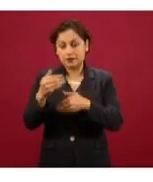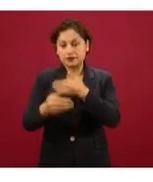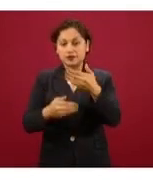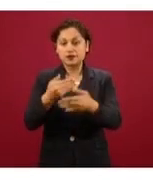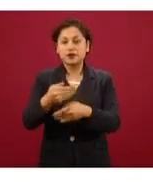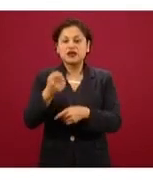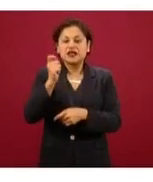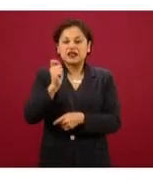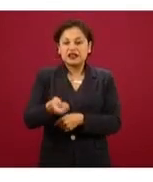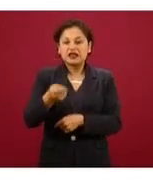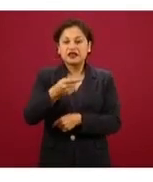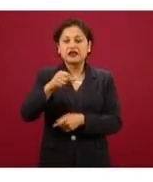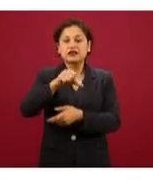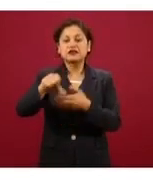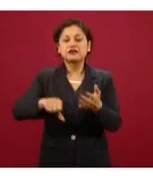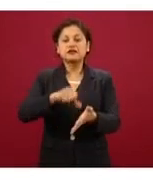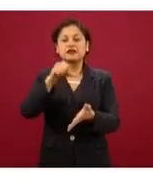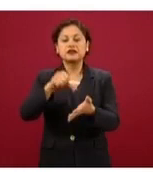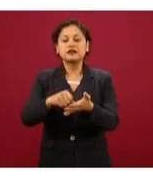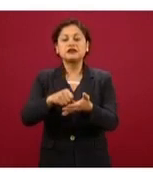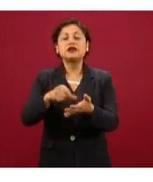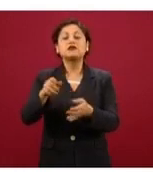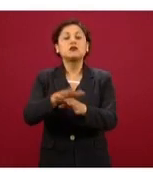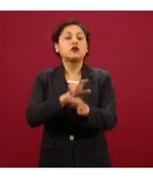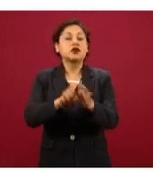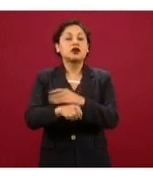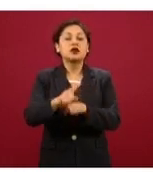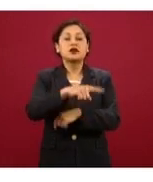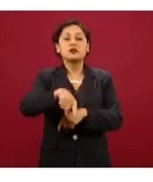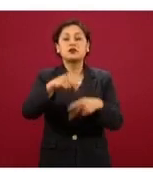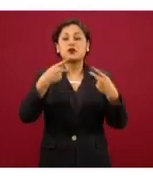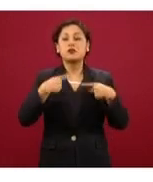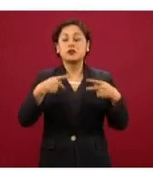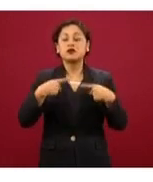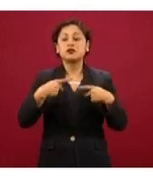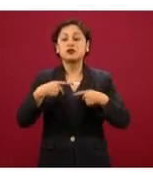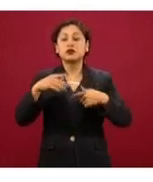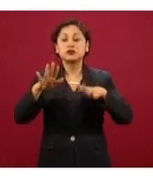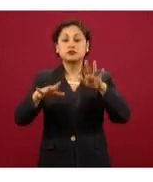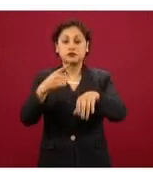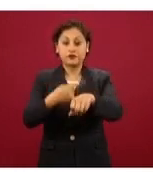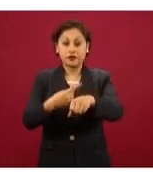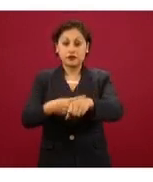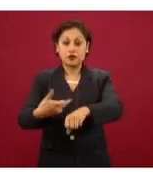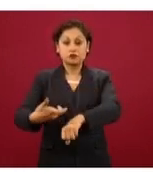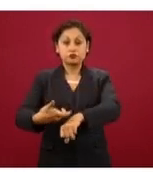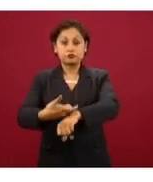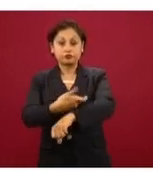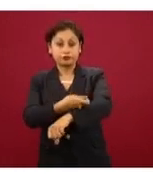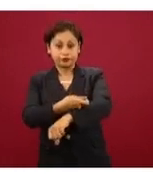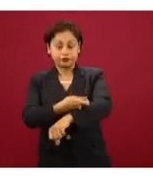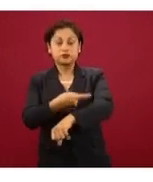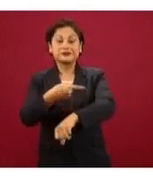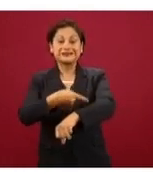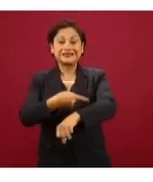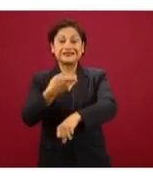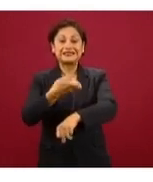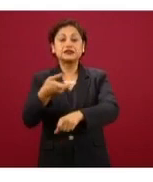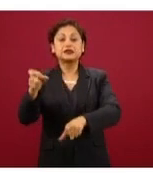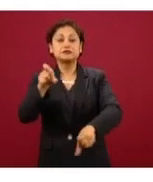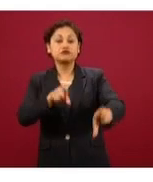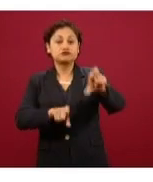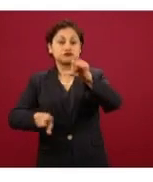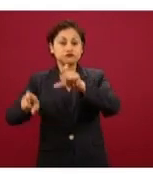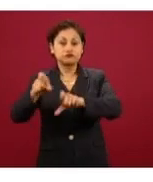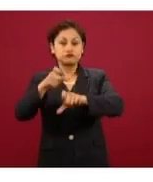pocas palabras, todos los pacientes que reciben medicamentos por vía venosa requieren hacer mezclas de los medicamentos que